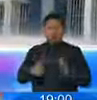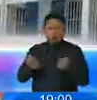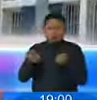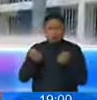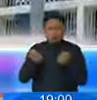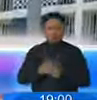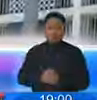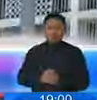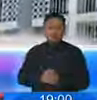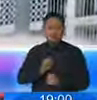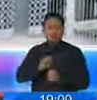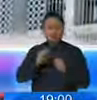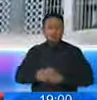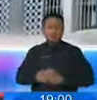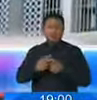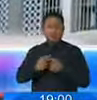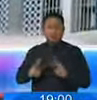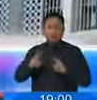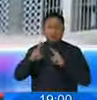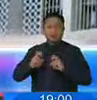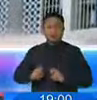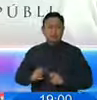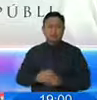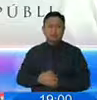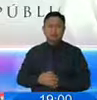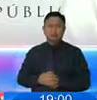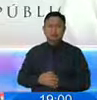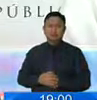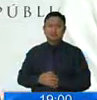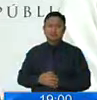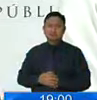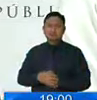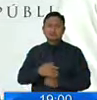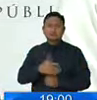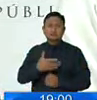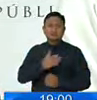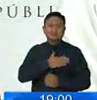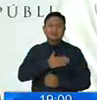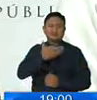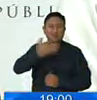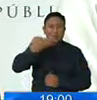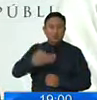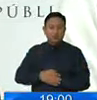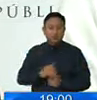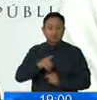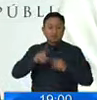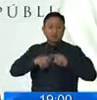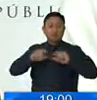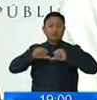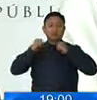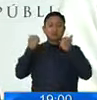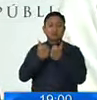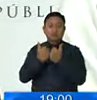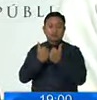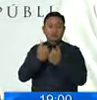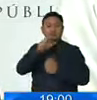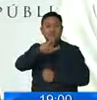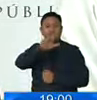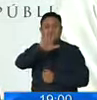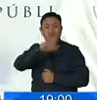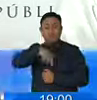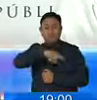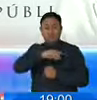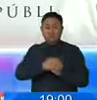e inmediatamente abra una indagación en este caso. Tenemos la convicción de que hay asambleístas de Alianza País que